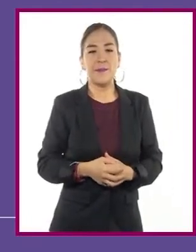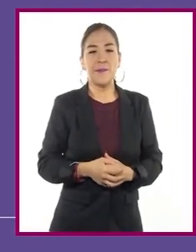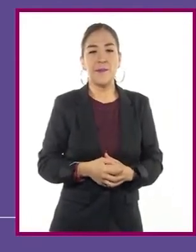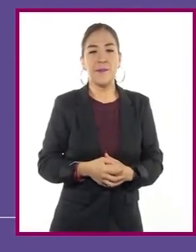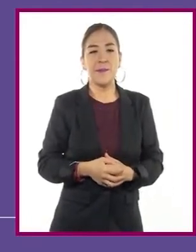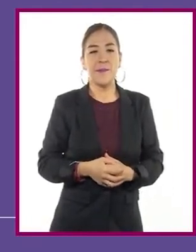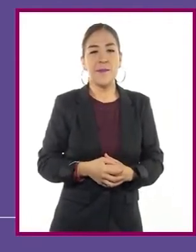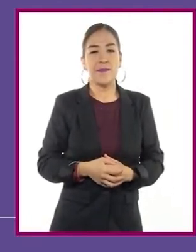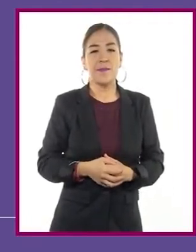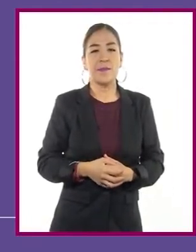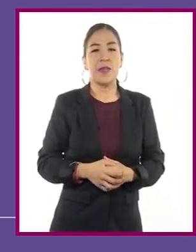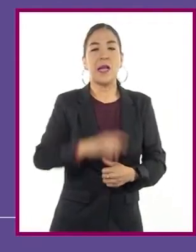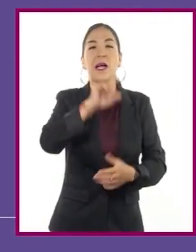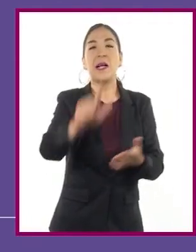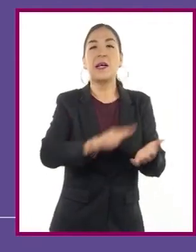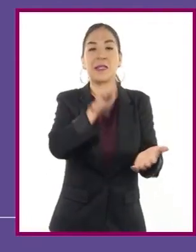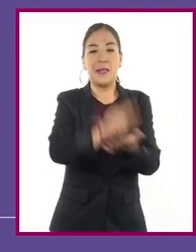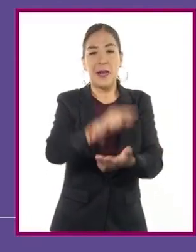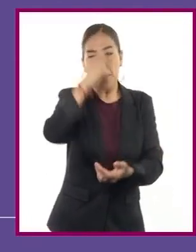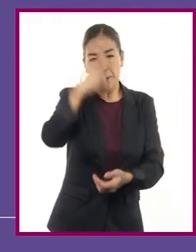mecanismos legales para la justicia,